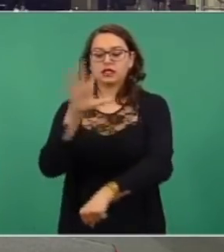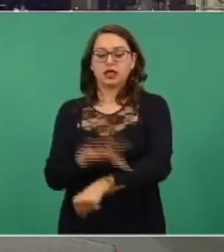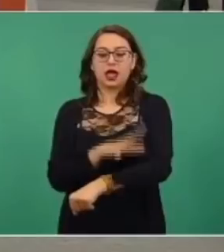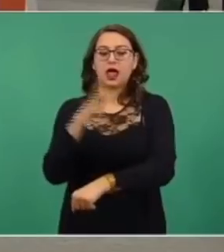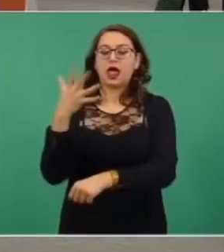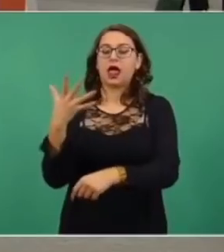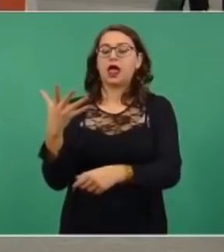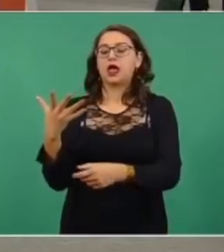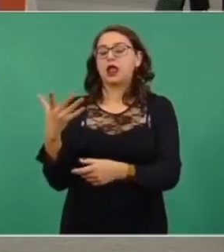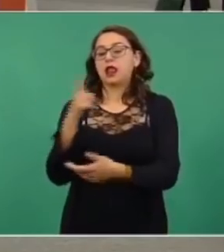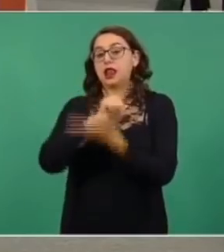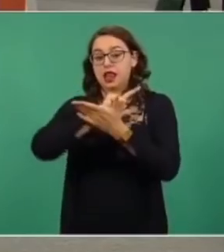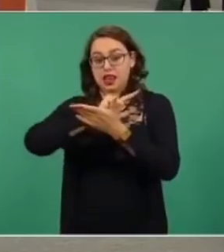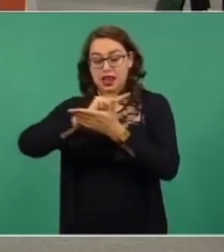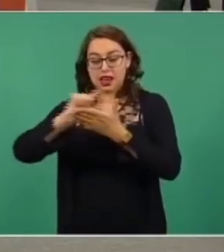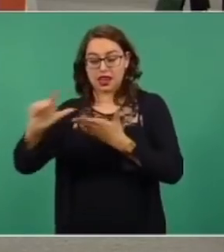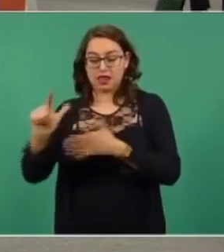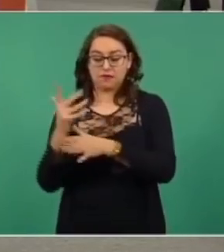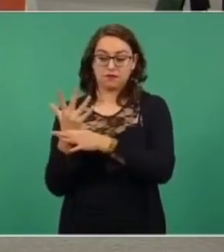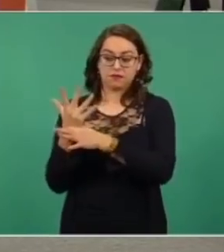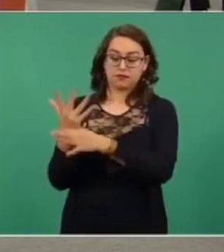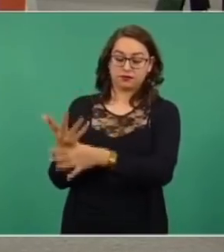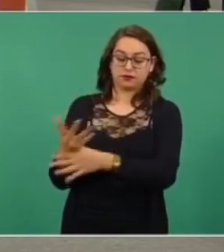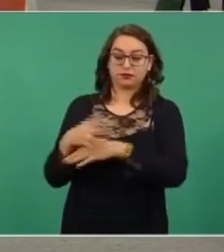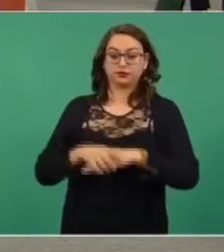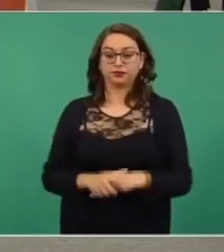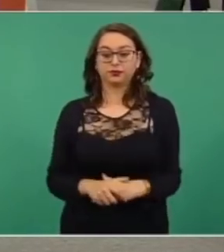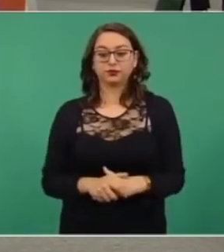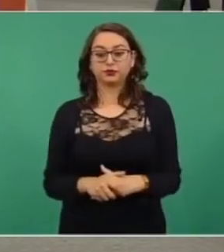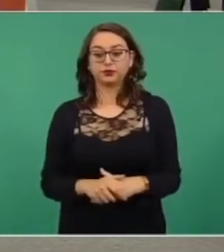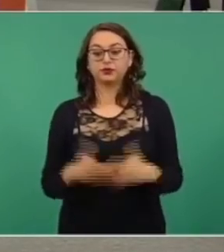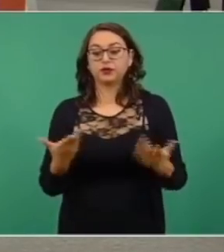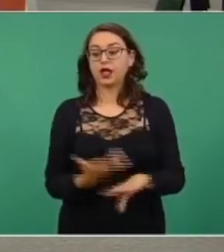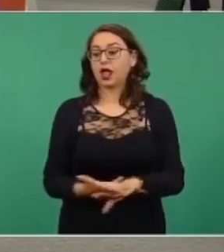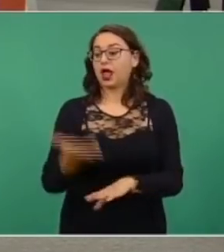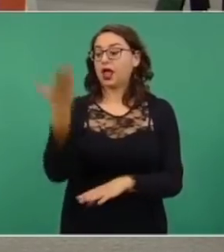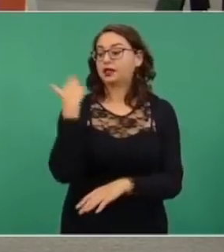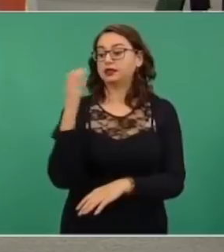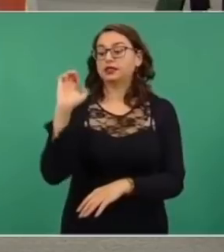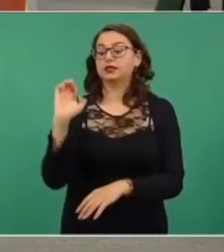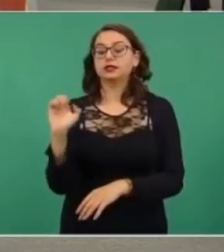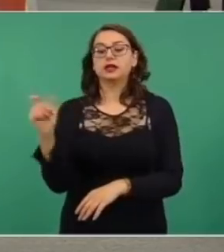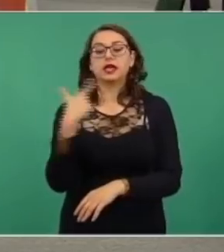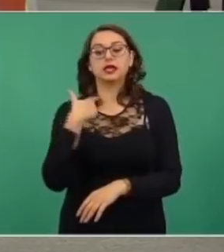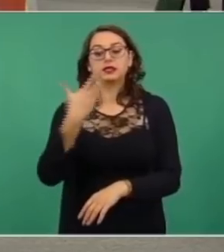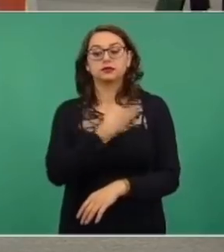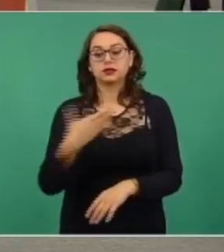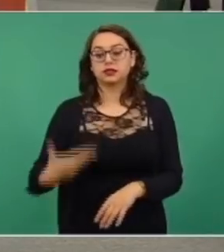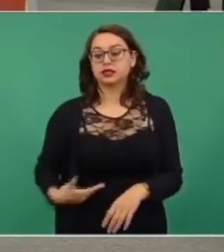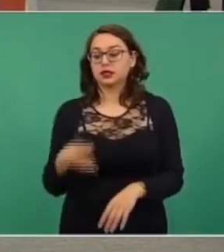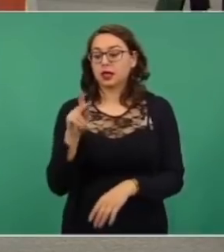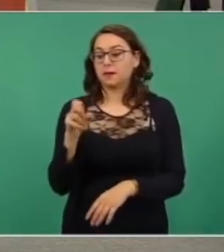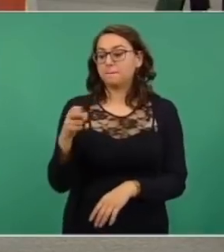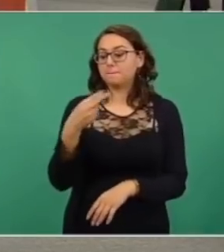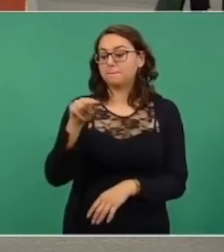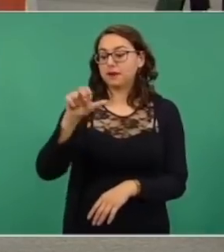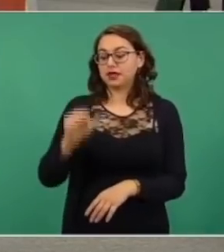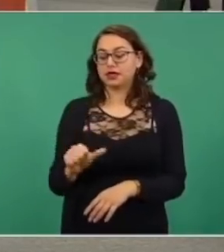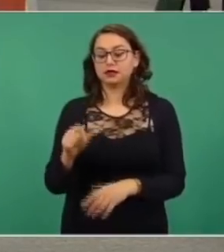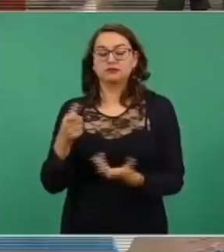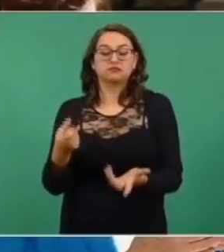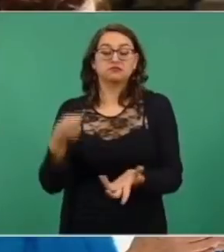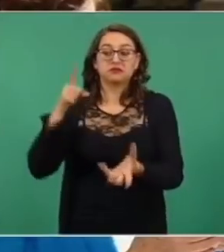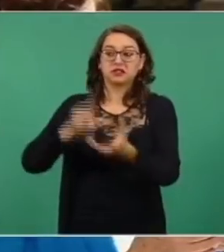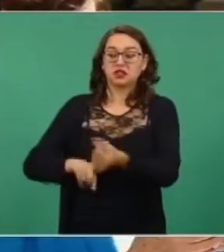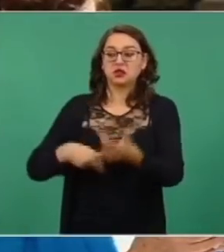la reforma energética que implementó el gobierno anterior, Peña Nieto, este instituto quedó sin proyectos. Derivado a